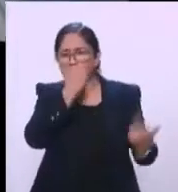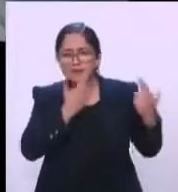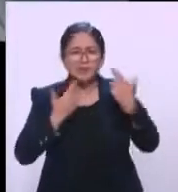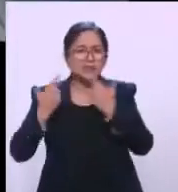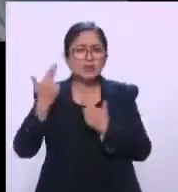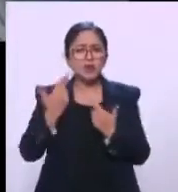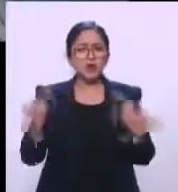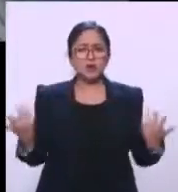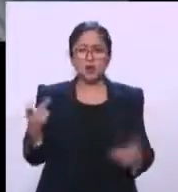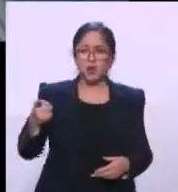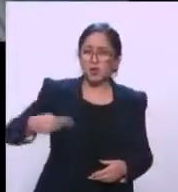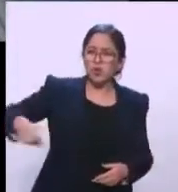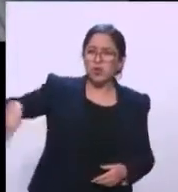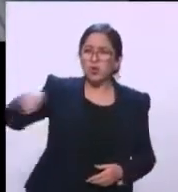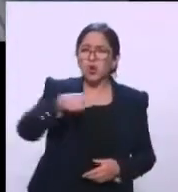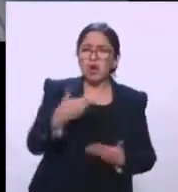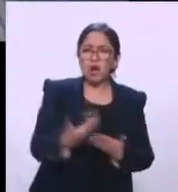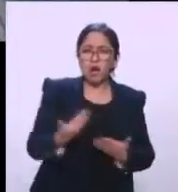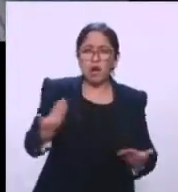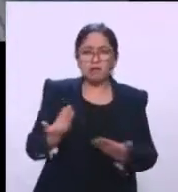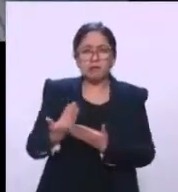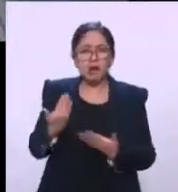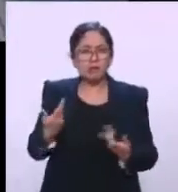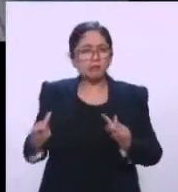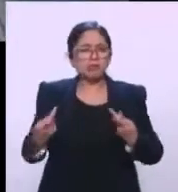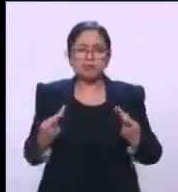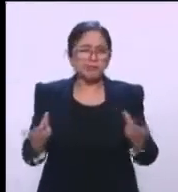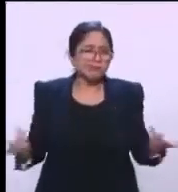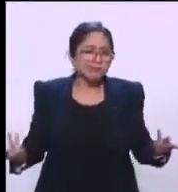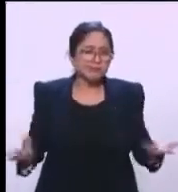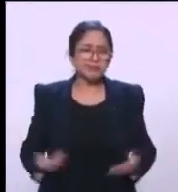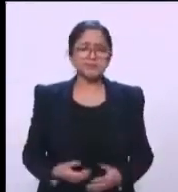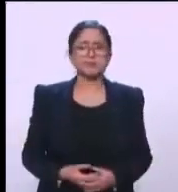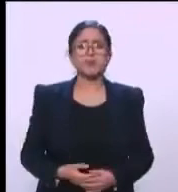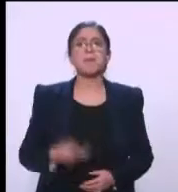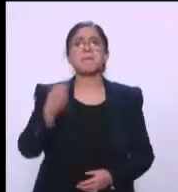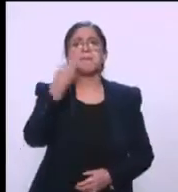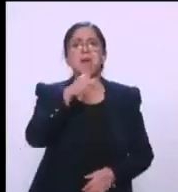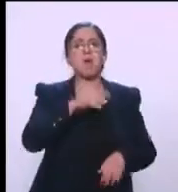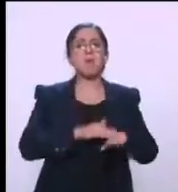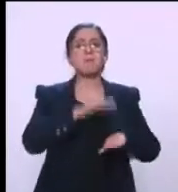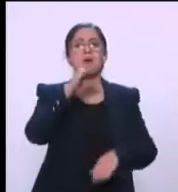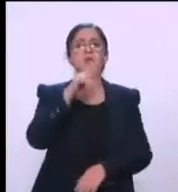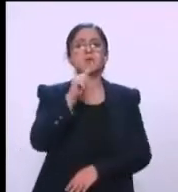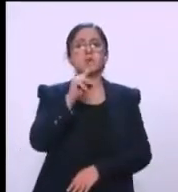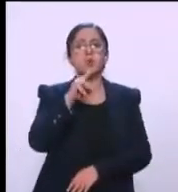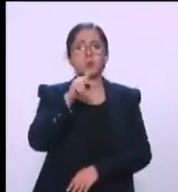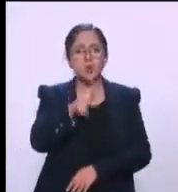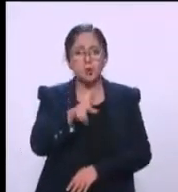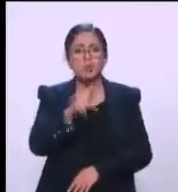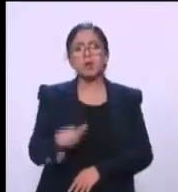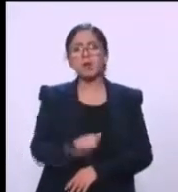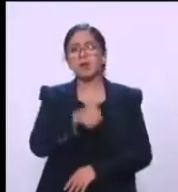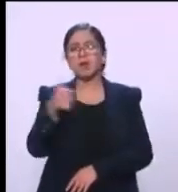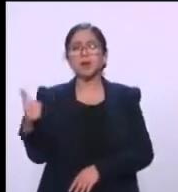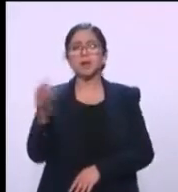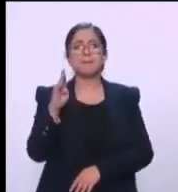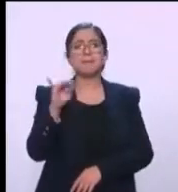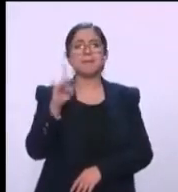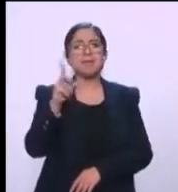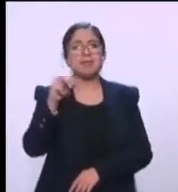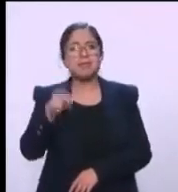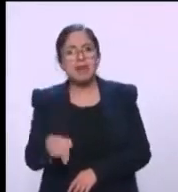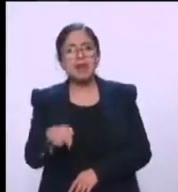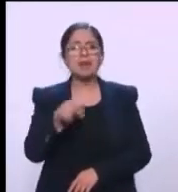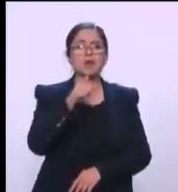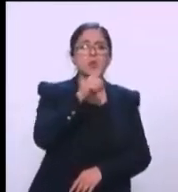París, adelantados ya. estábamos todos, ¿no? Sí, pero Trump, digamos, más directo, y Biden jugando un poco a no ser